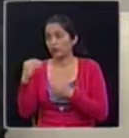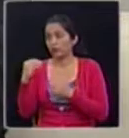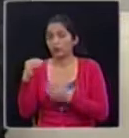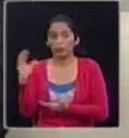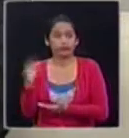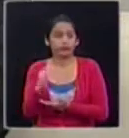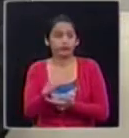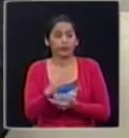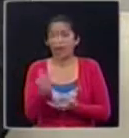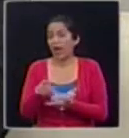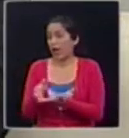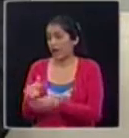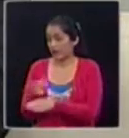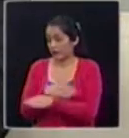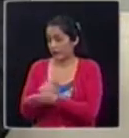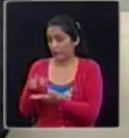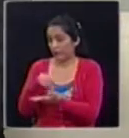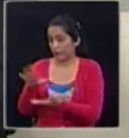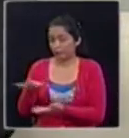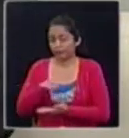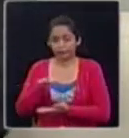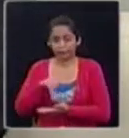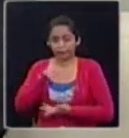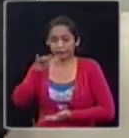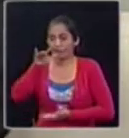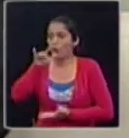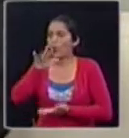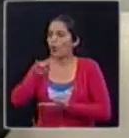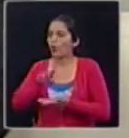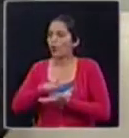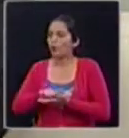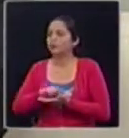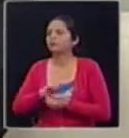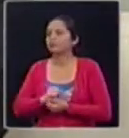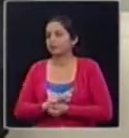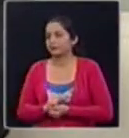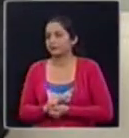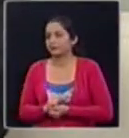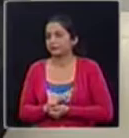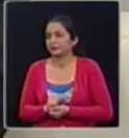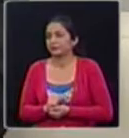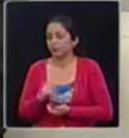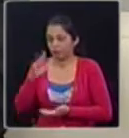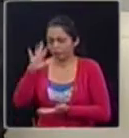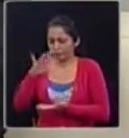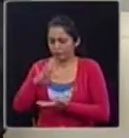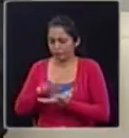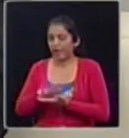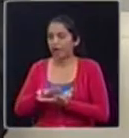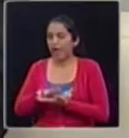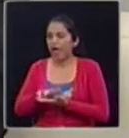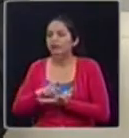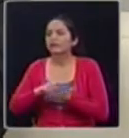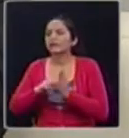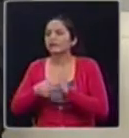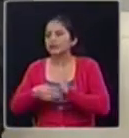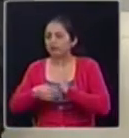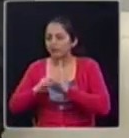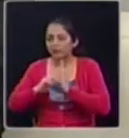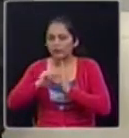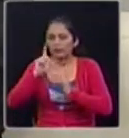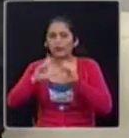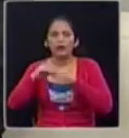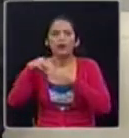central, y estos 1.000 millones de dólares a su vez deberían pasar al consumidor. Es decir, el precio de